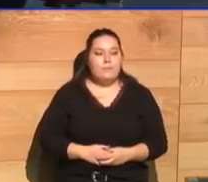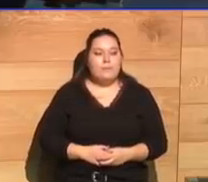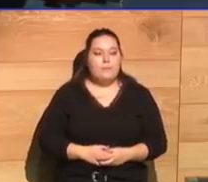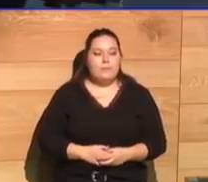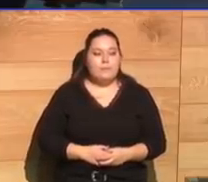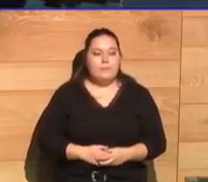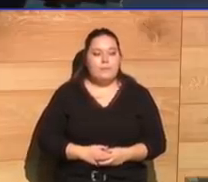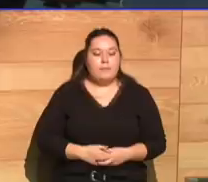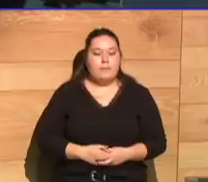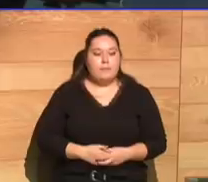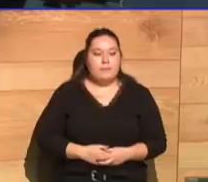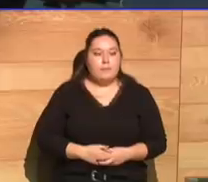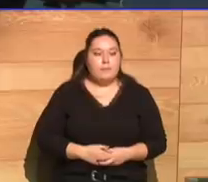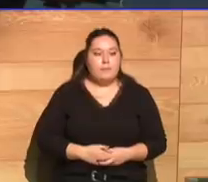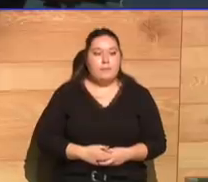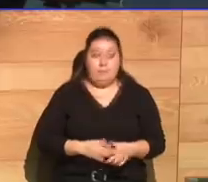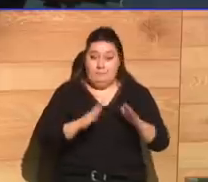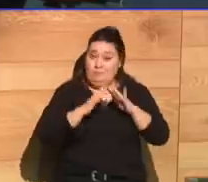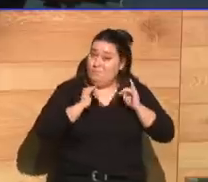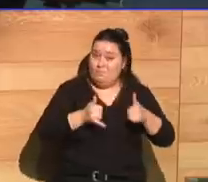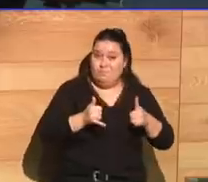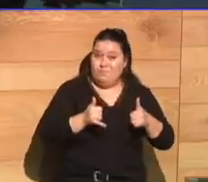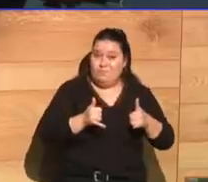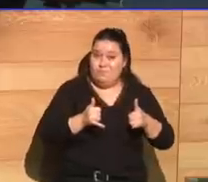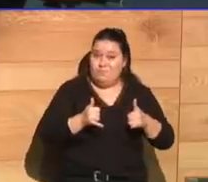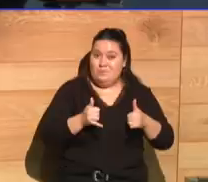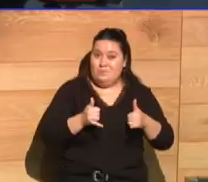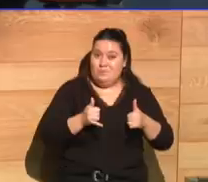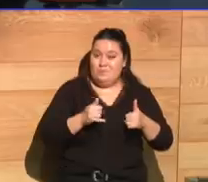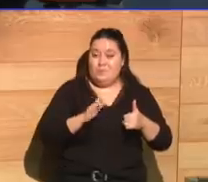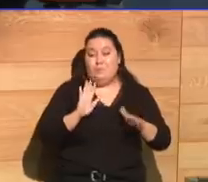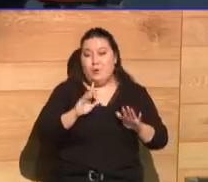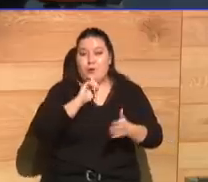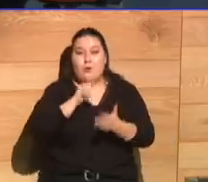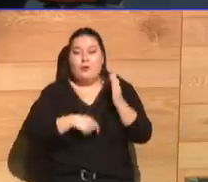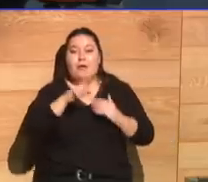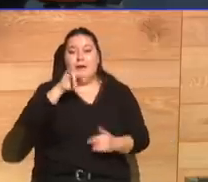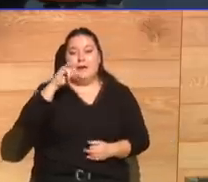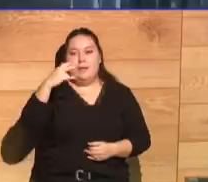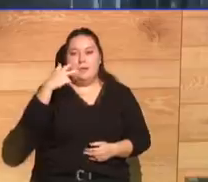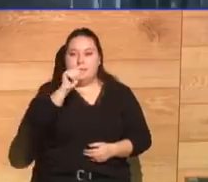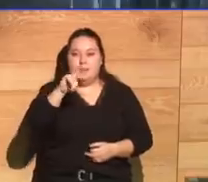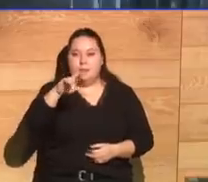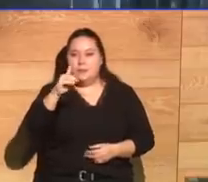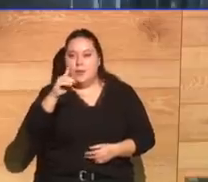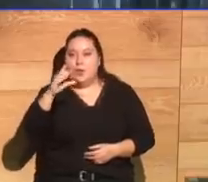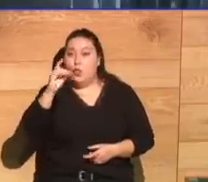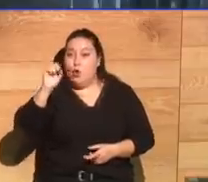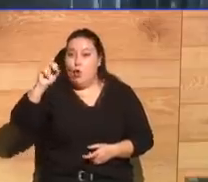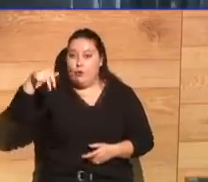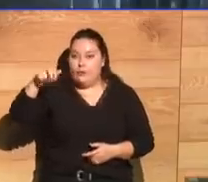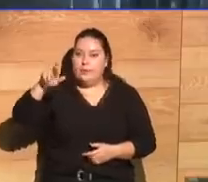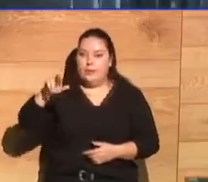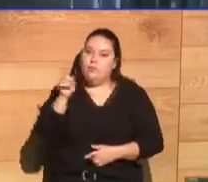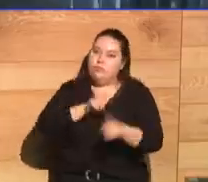Van a casa de Marlon Brando después de haber fichado a Richard Donner. Porque aquí tengo que abrir un inciso hacia atrás. Vale. Uy,